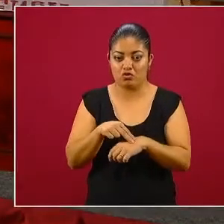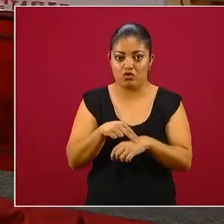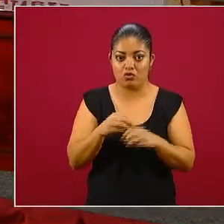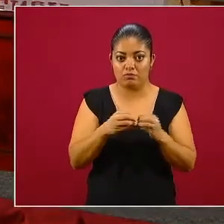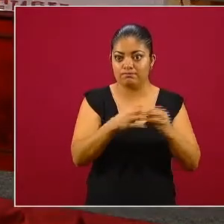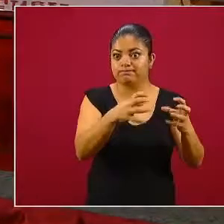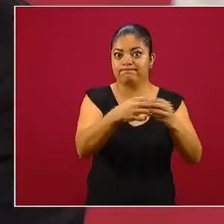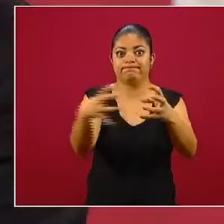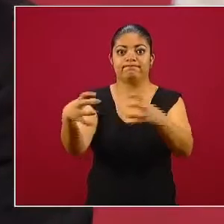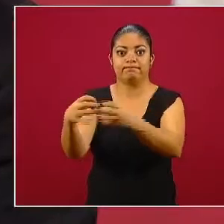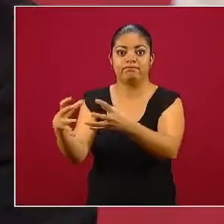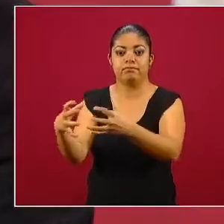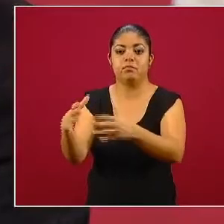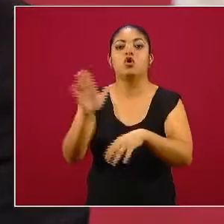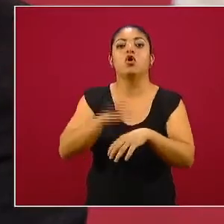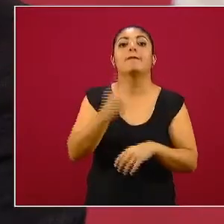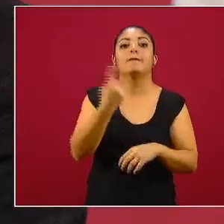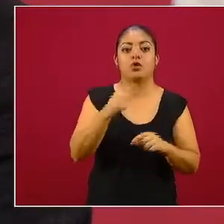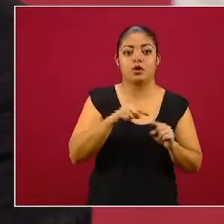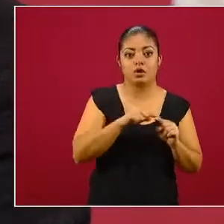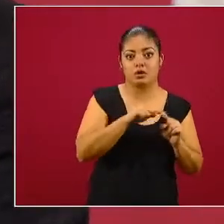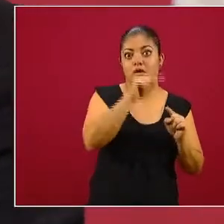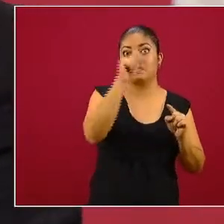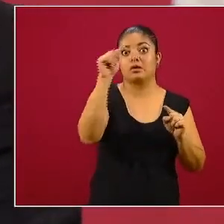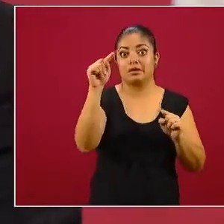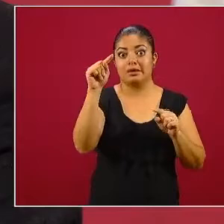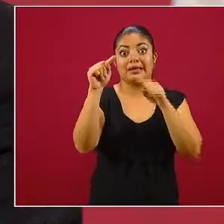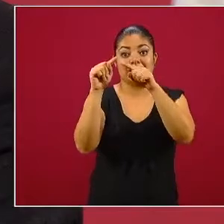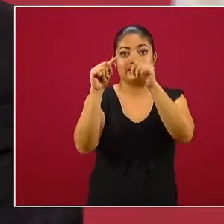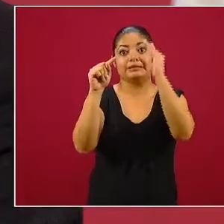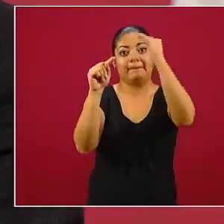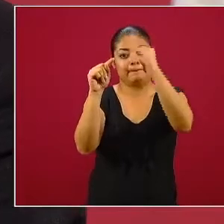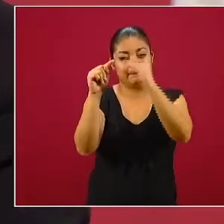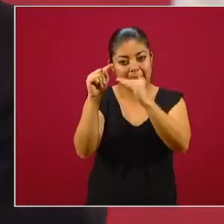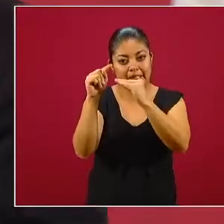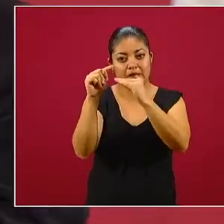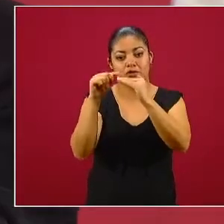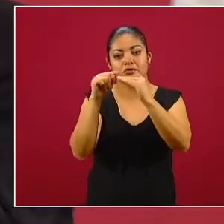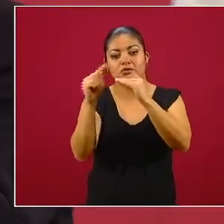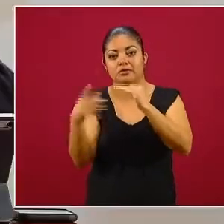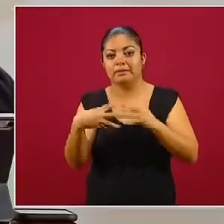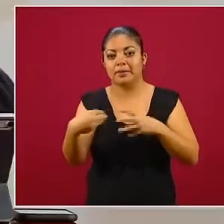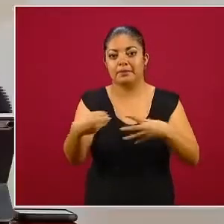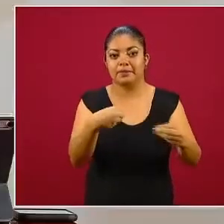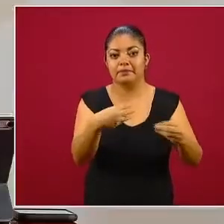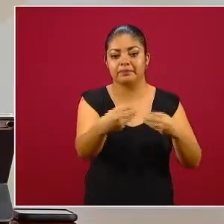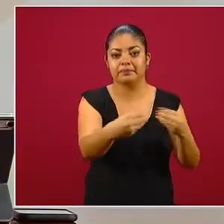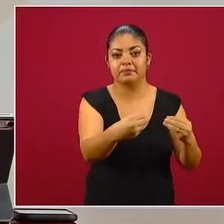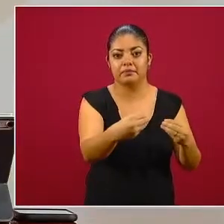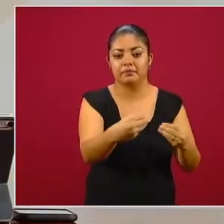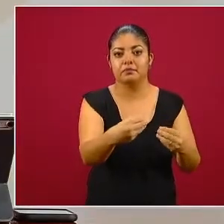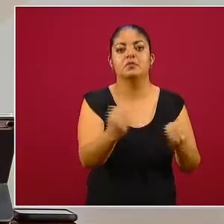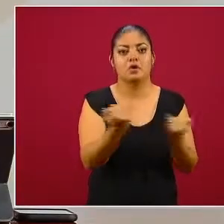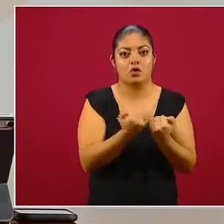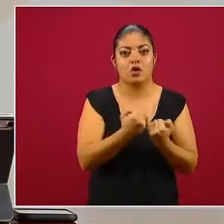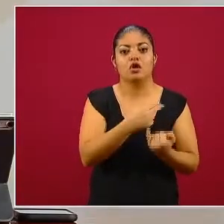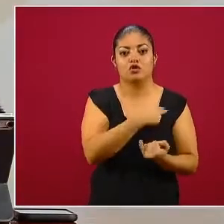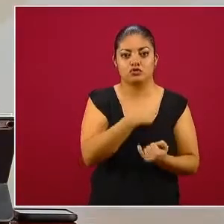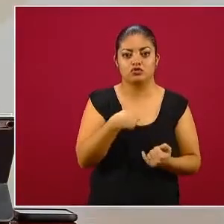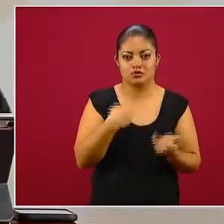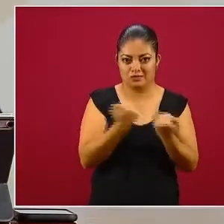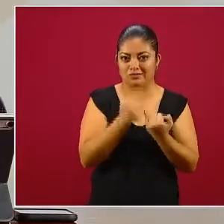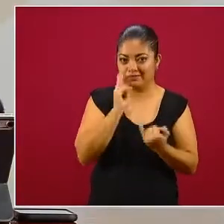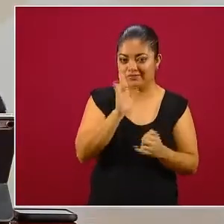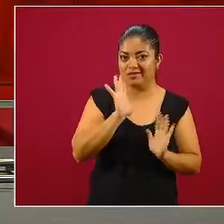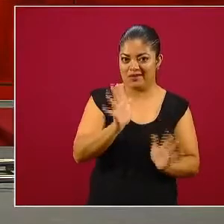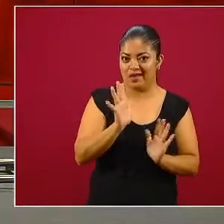Porque el aplanar la curva, el reducir la cantidad de contagios, nos llevó a, como lo hemos explicado incluso